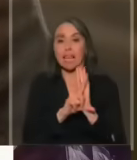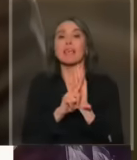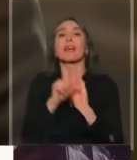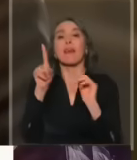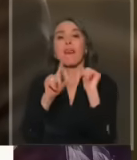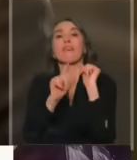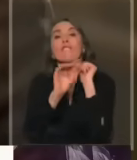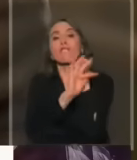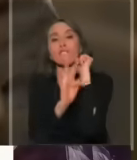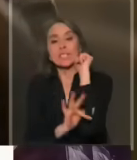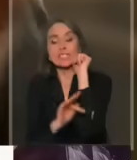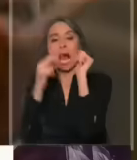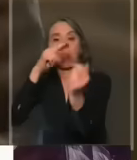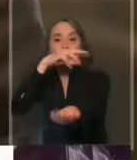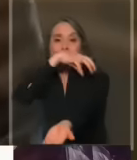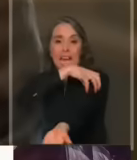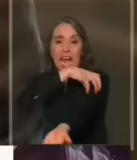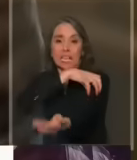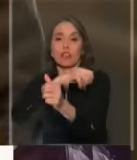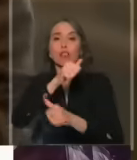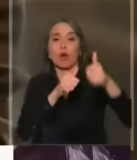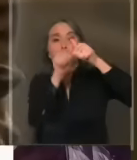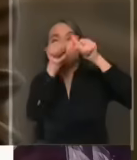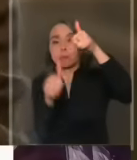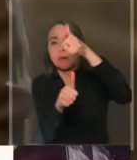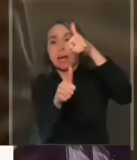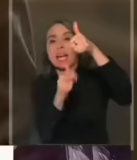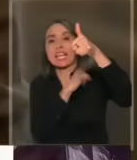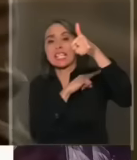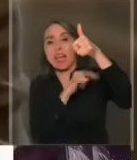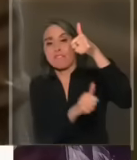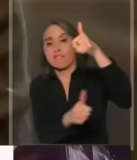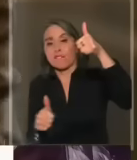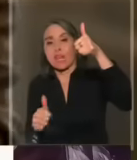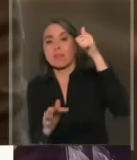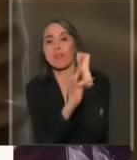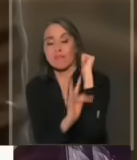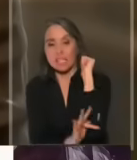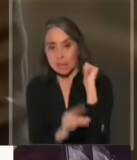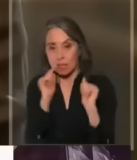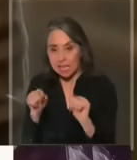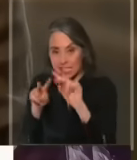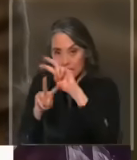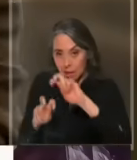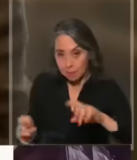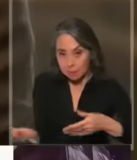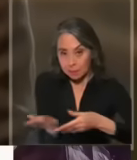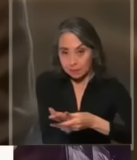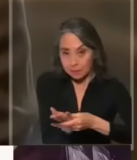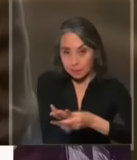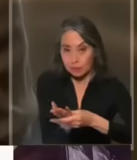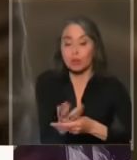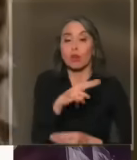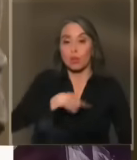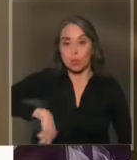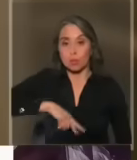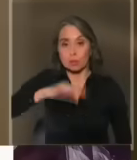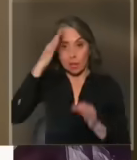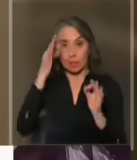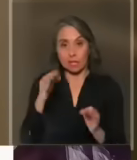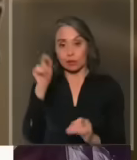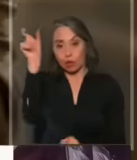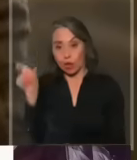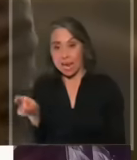porque es la autoridad superior de cada fiscal, será el que determinará, sabe que en este caso nuestra decisión es que